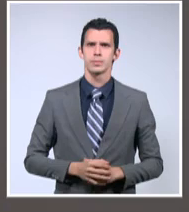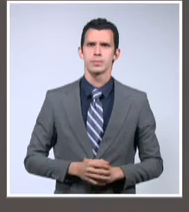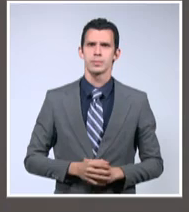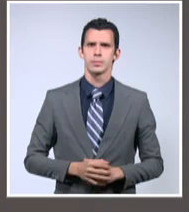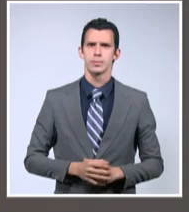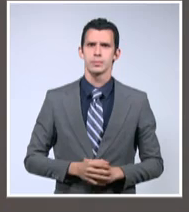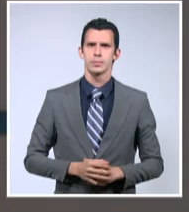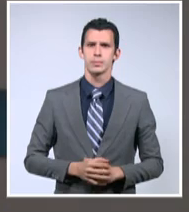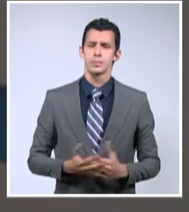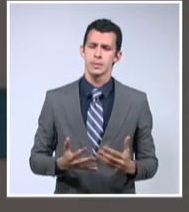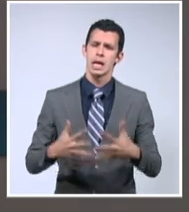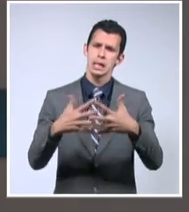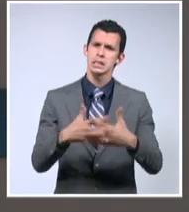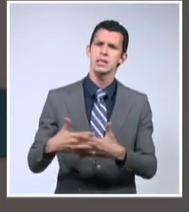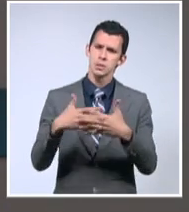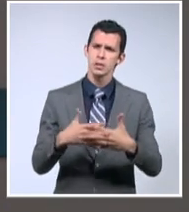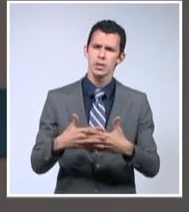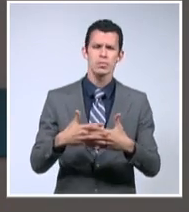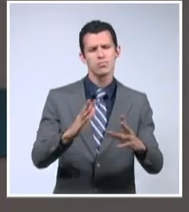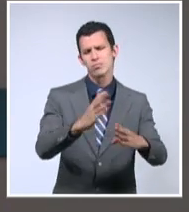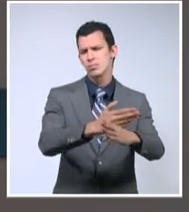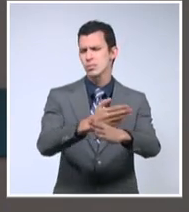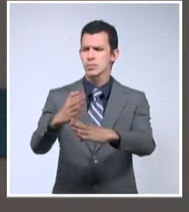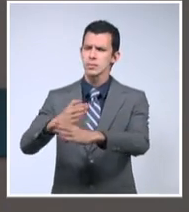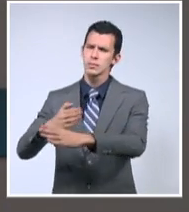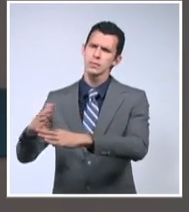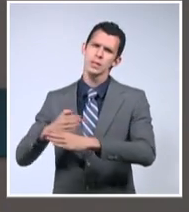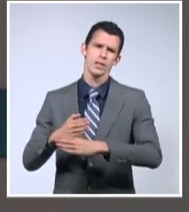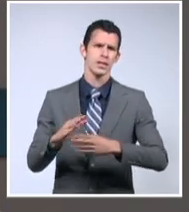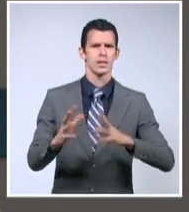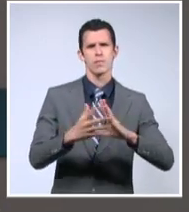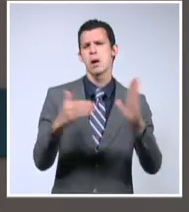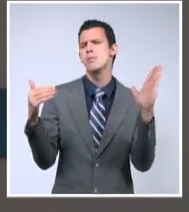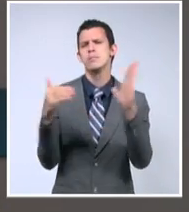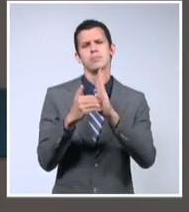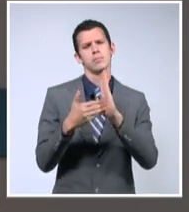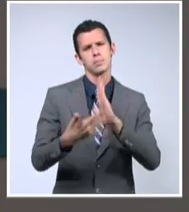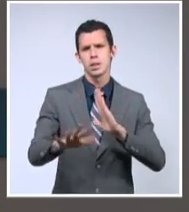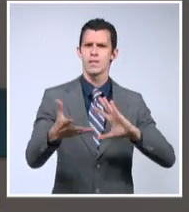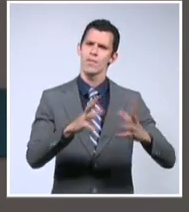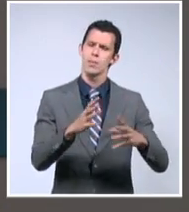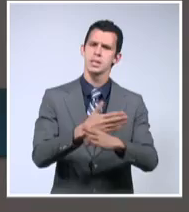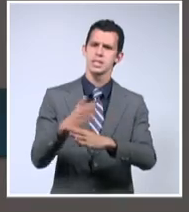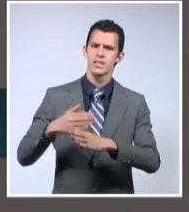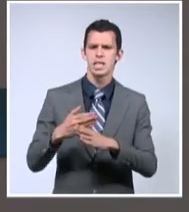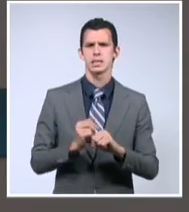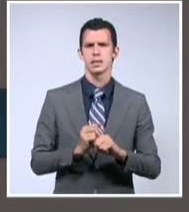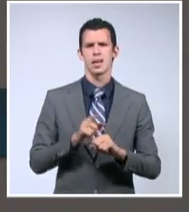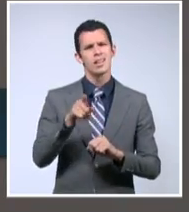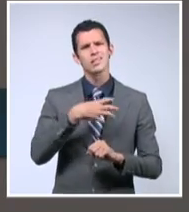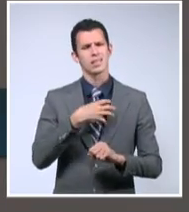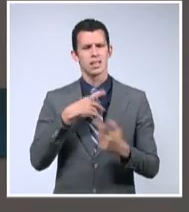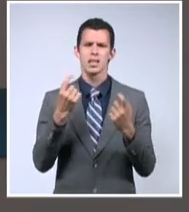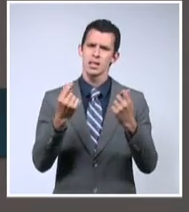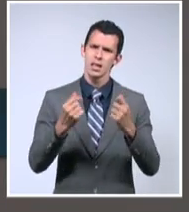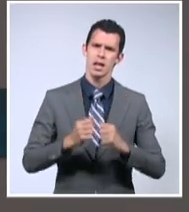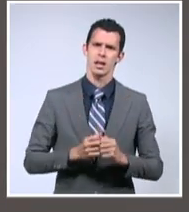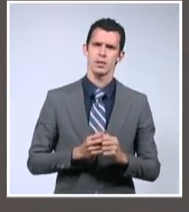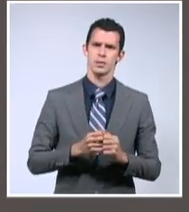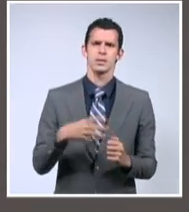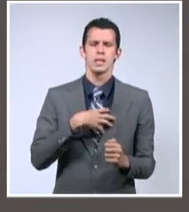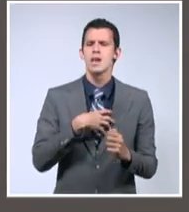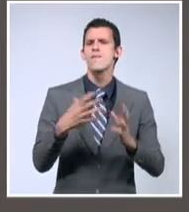hay, personas que se prestan a esto, a pesar de que el daño lo recibe la misma población, porque esto no, por supuesto,